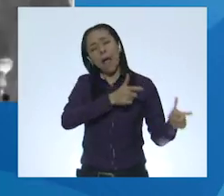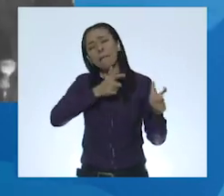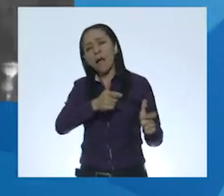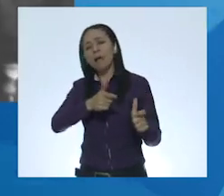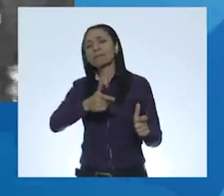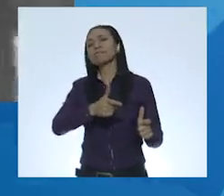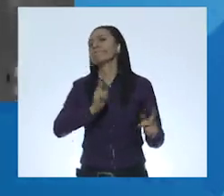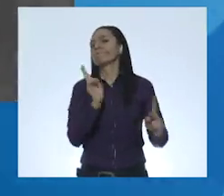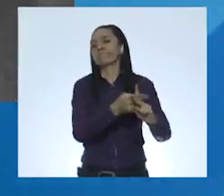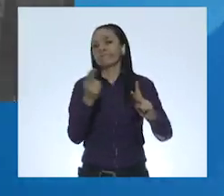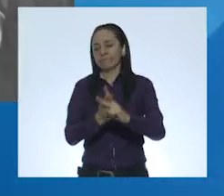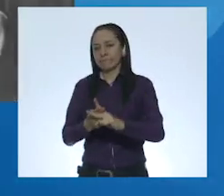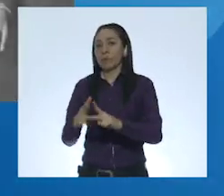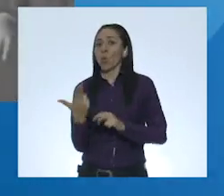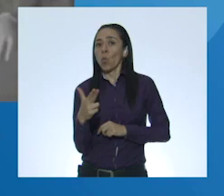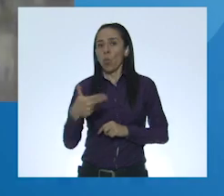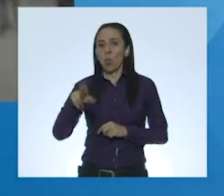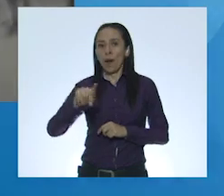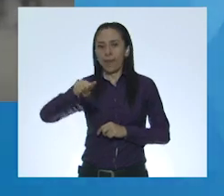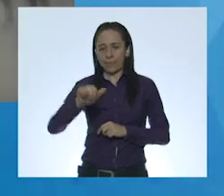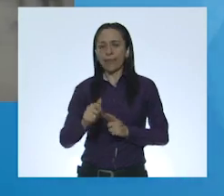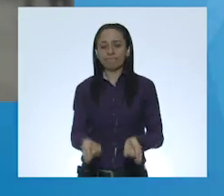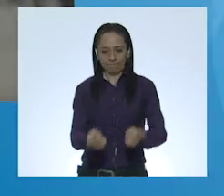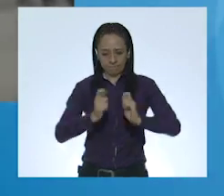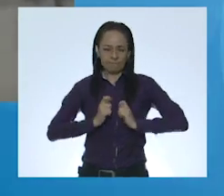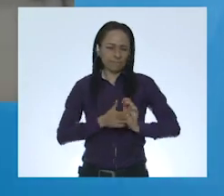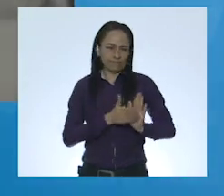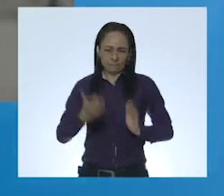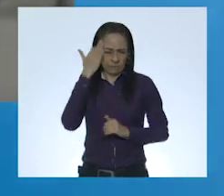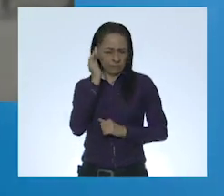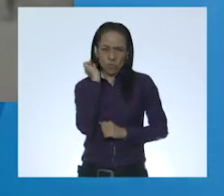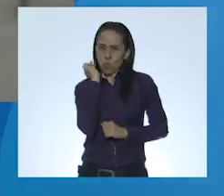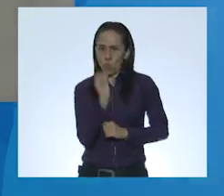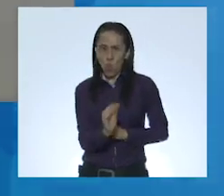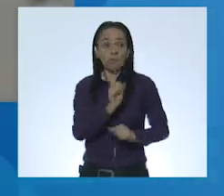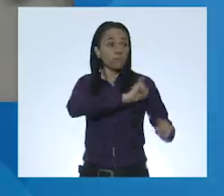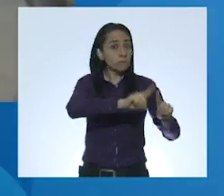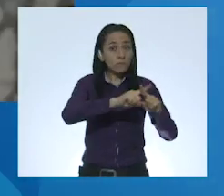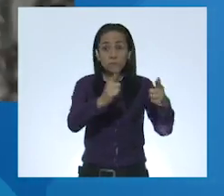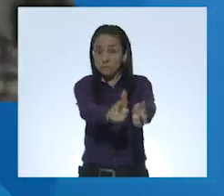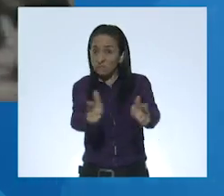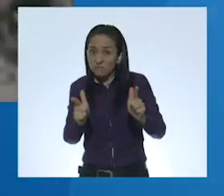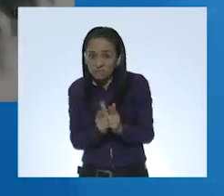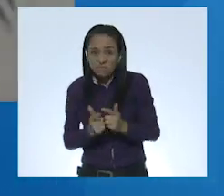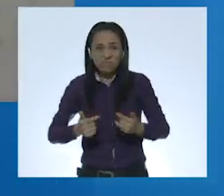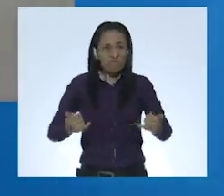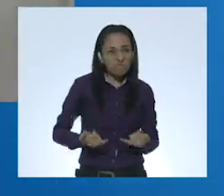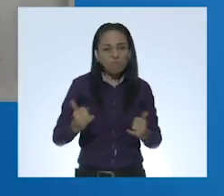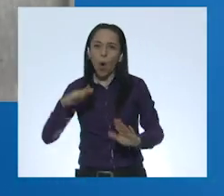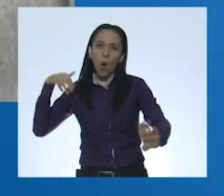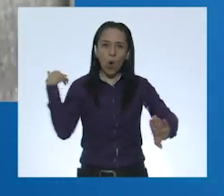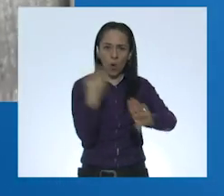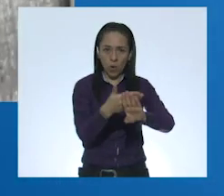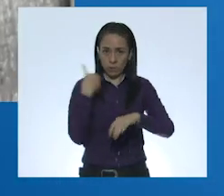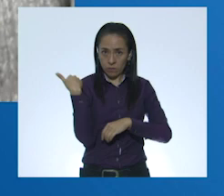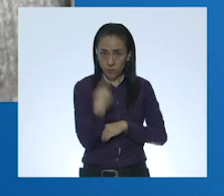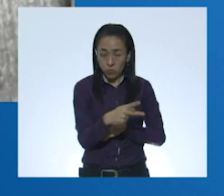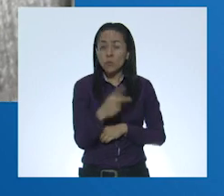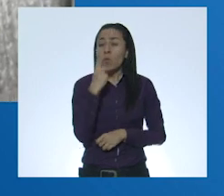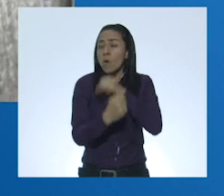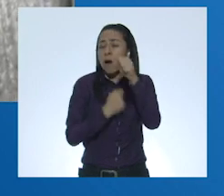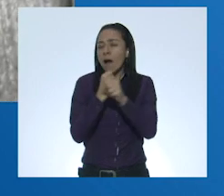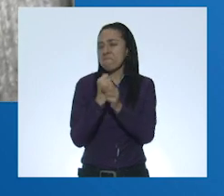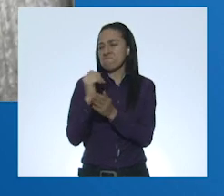el poder, pero por poco tiempo. Diferentes grupos armados se levantaron en su contra. En menos de un año, tuvo que